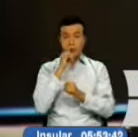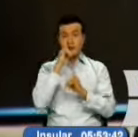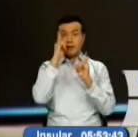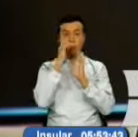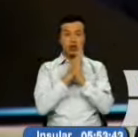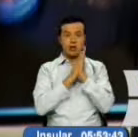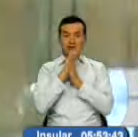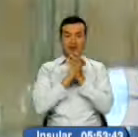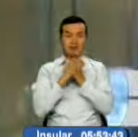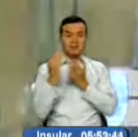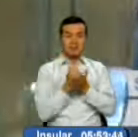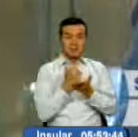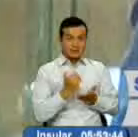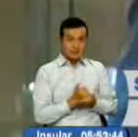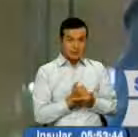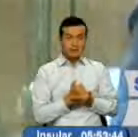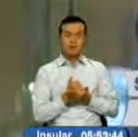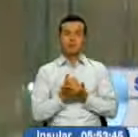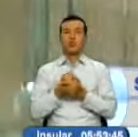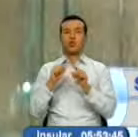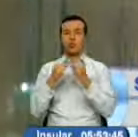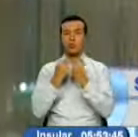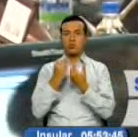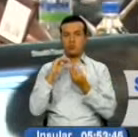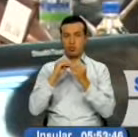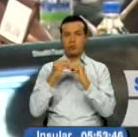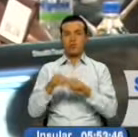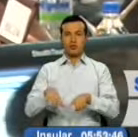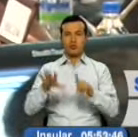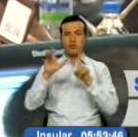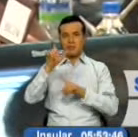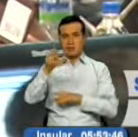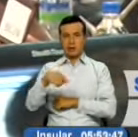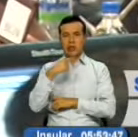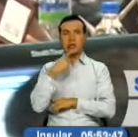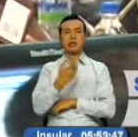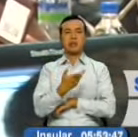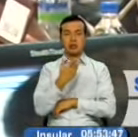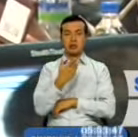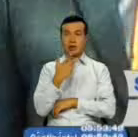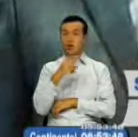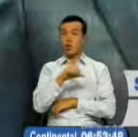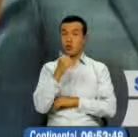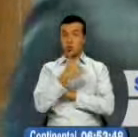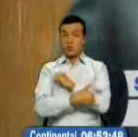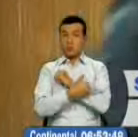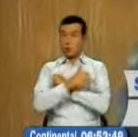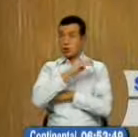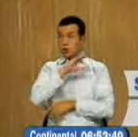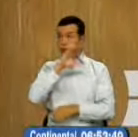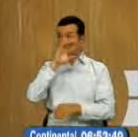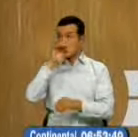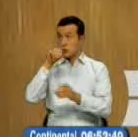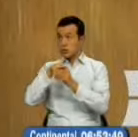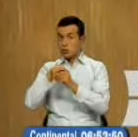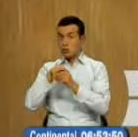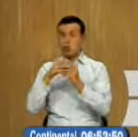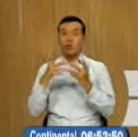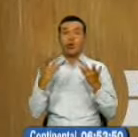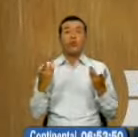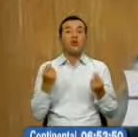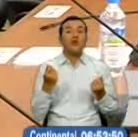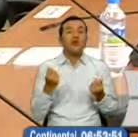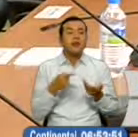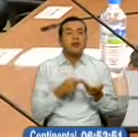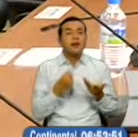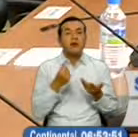que se aprovechan. Pero para el socialcristiano Alfredo Serrano, el mayor problema no son los paraísos fiscales, sino la procedencia de esos